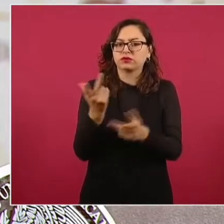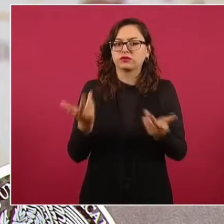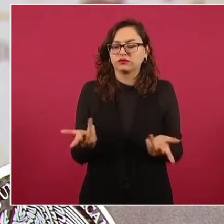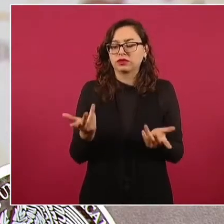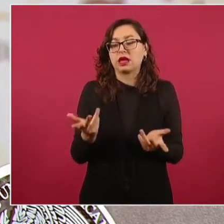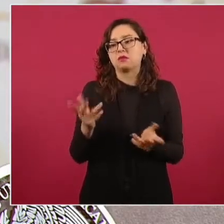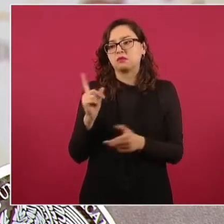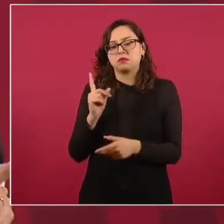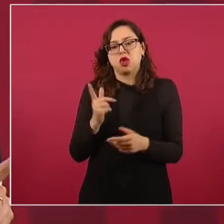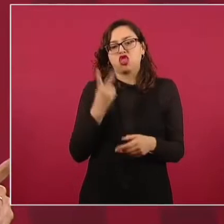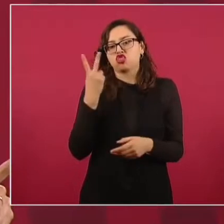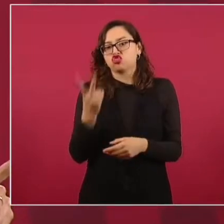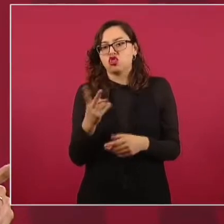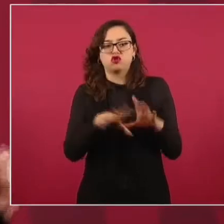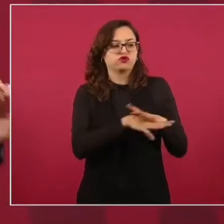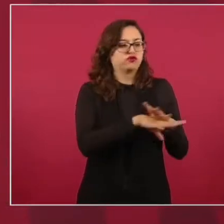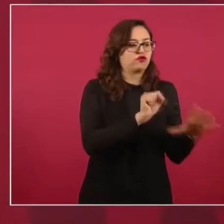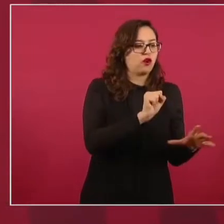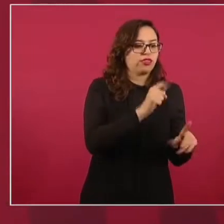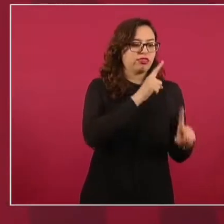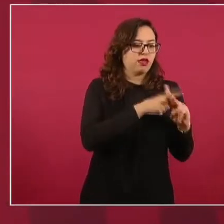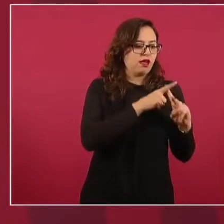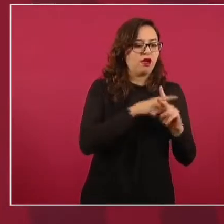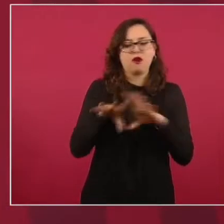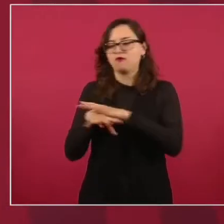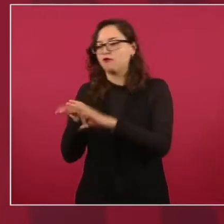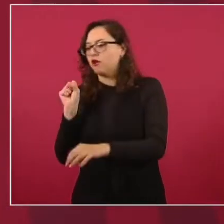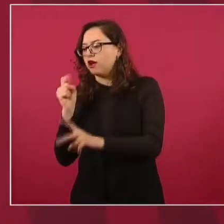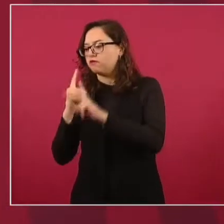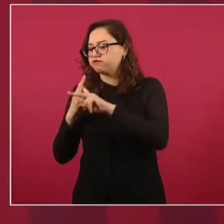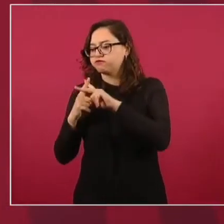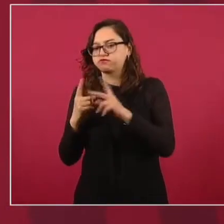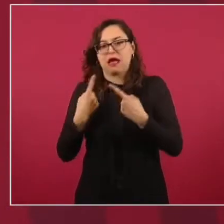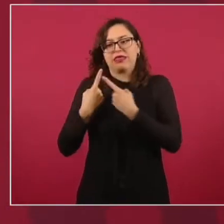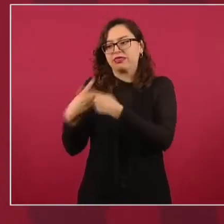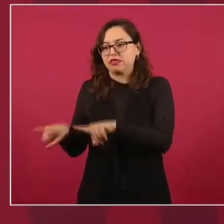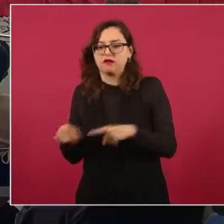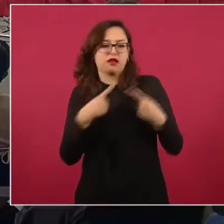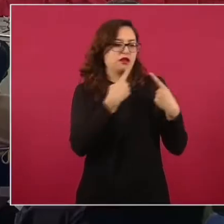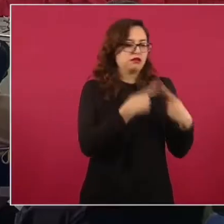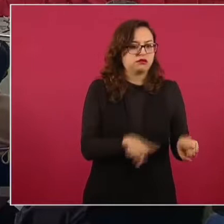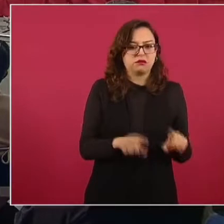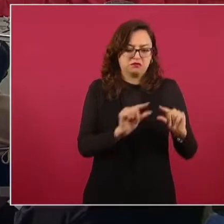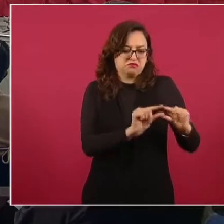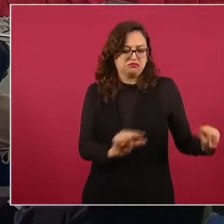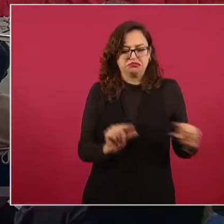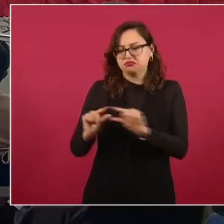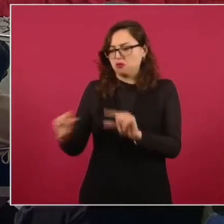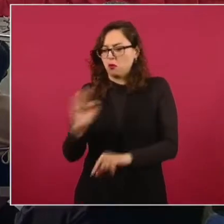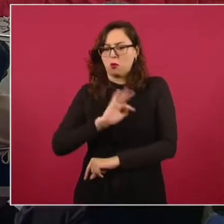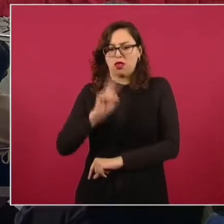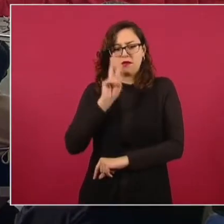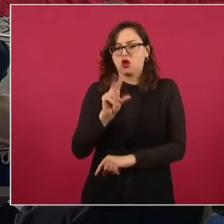información, misma que se expone claramente en las notas al pie de ambos